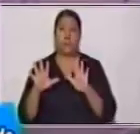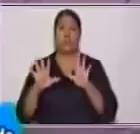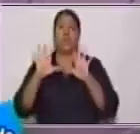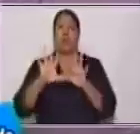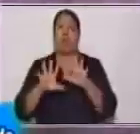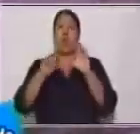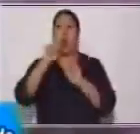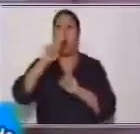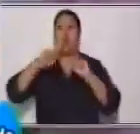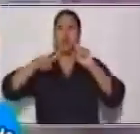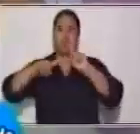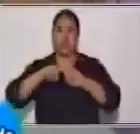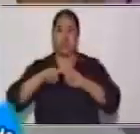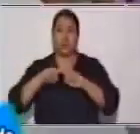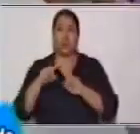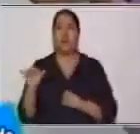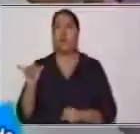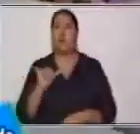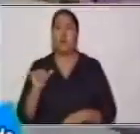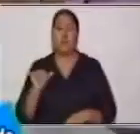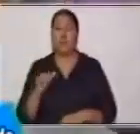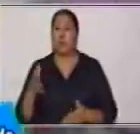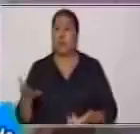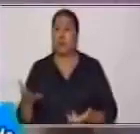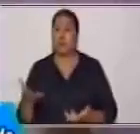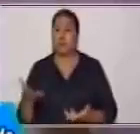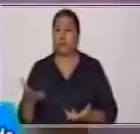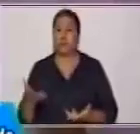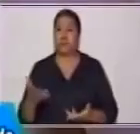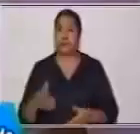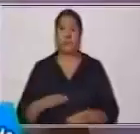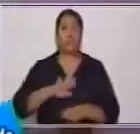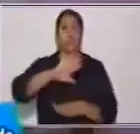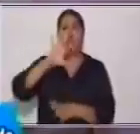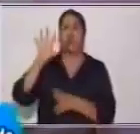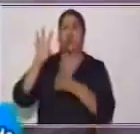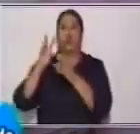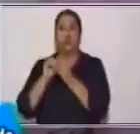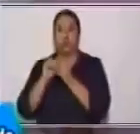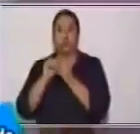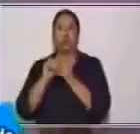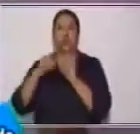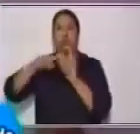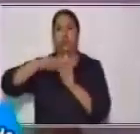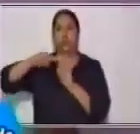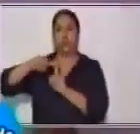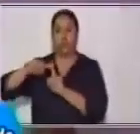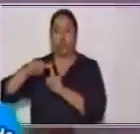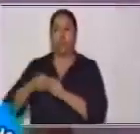11x, va a ser igual. Y aquí ahora sumamos todos los valores que tenemos acá.